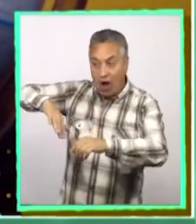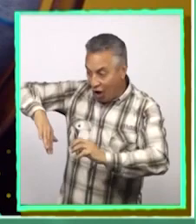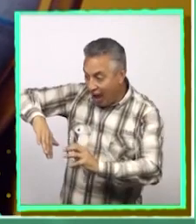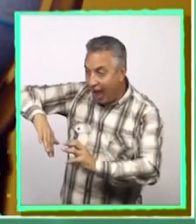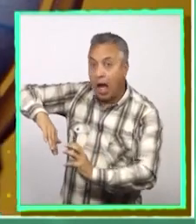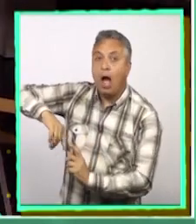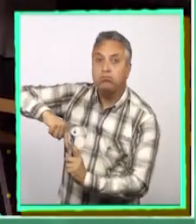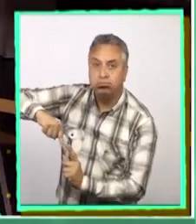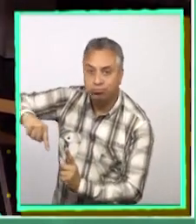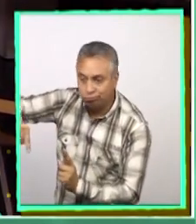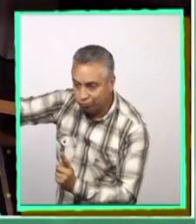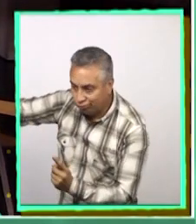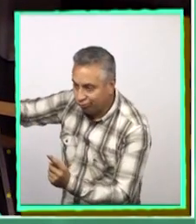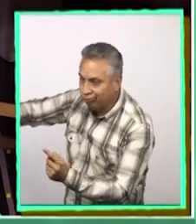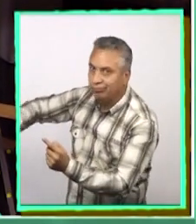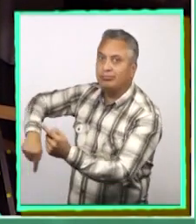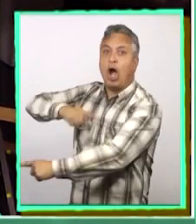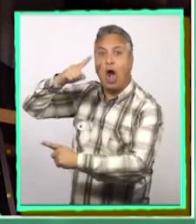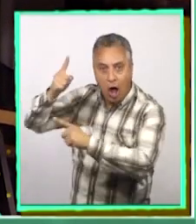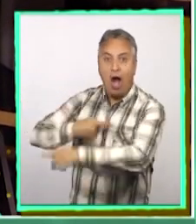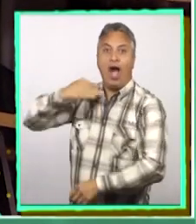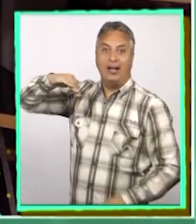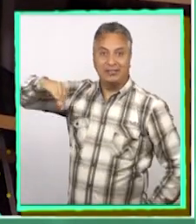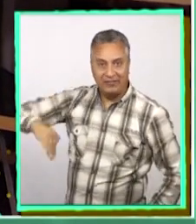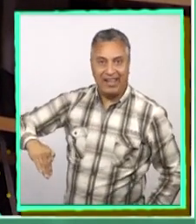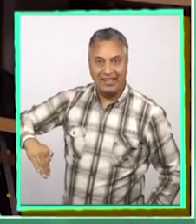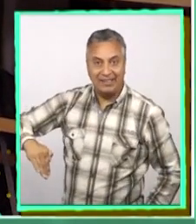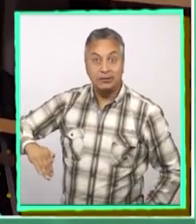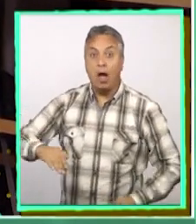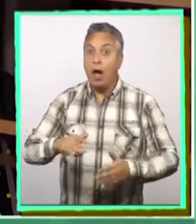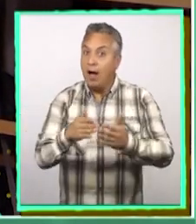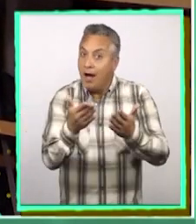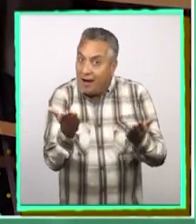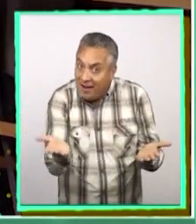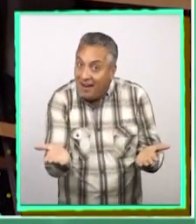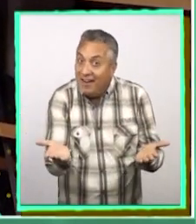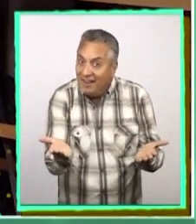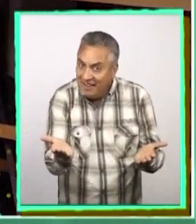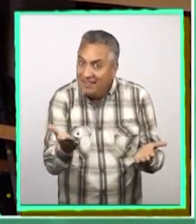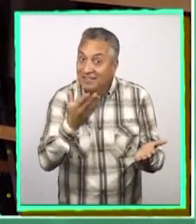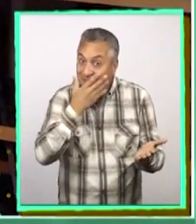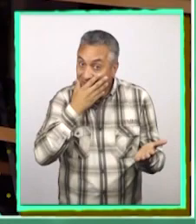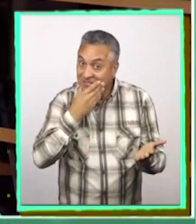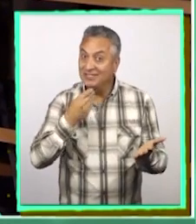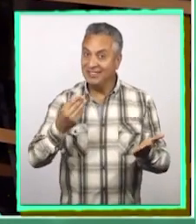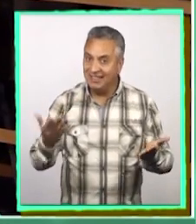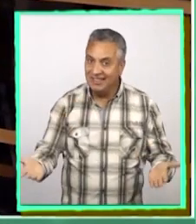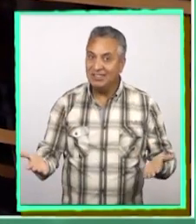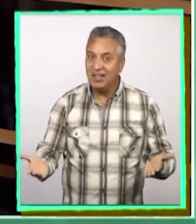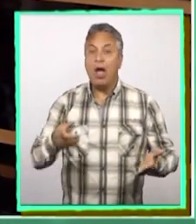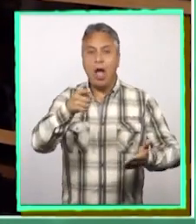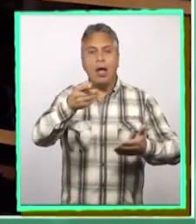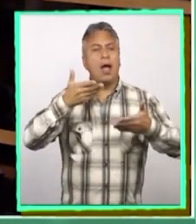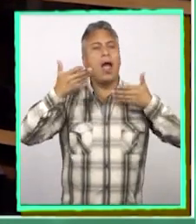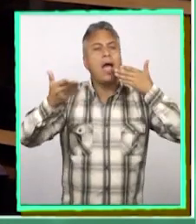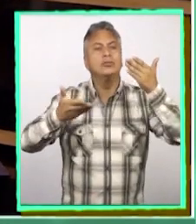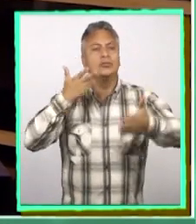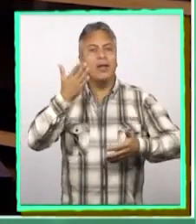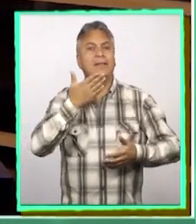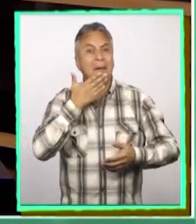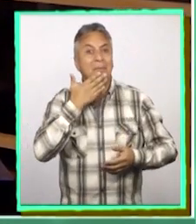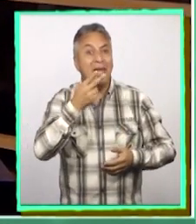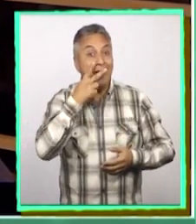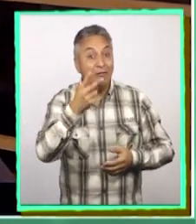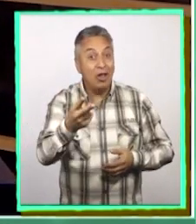hasta que llegue nuevamente a esta posición. ¿Increíble o no? También la canción decía en